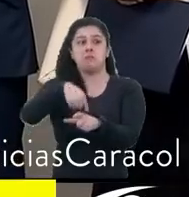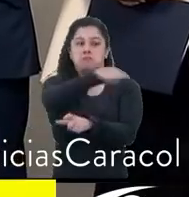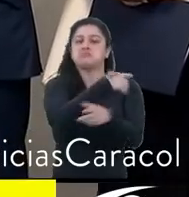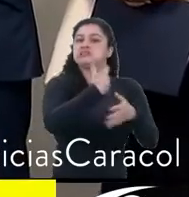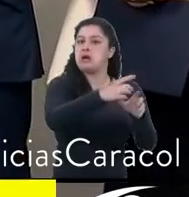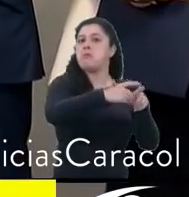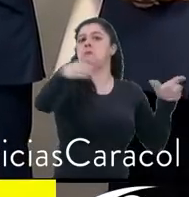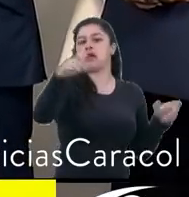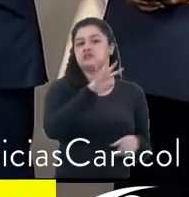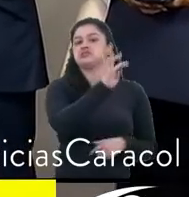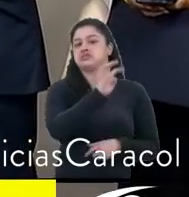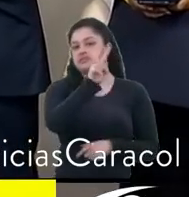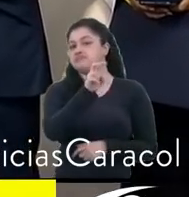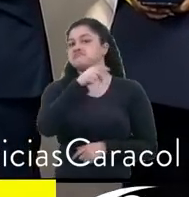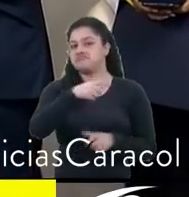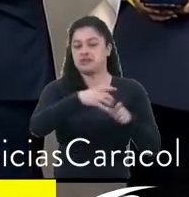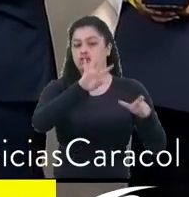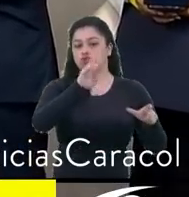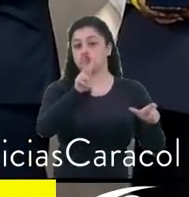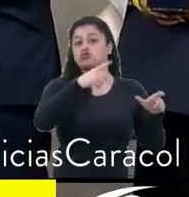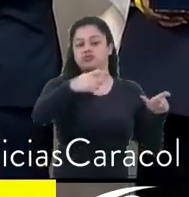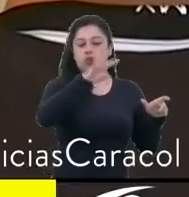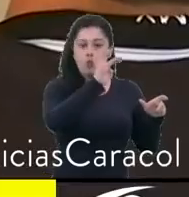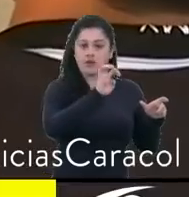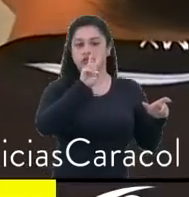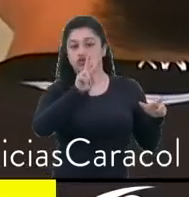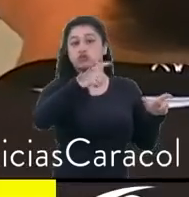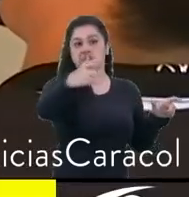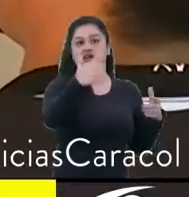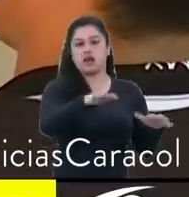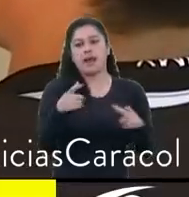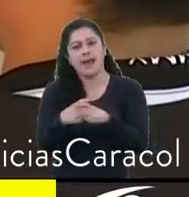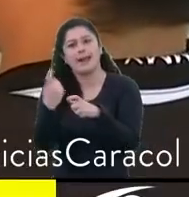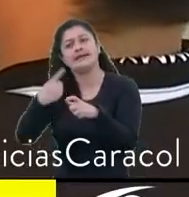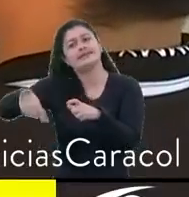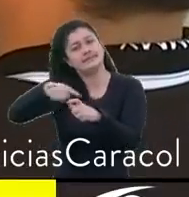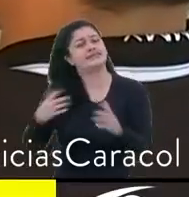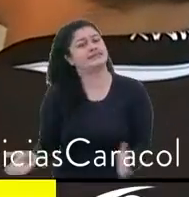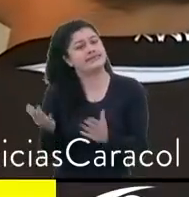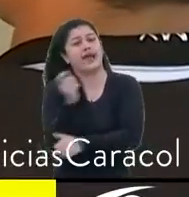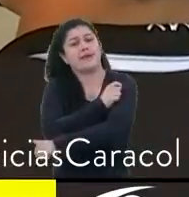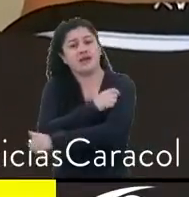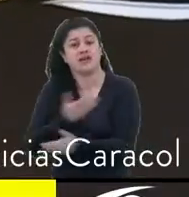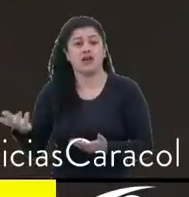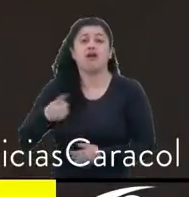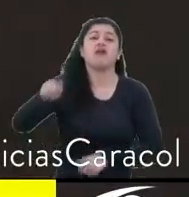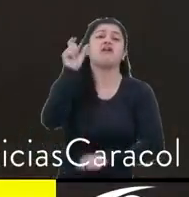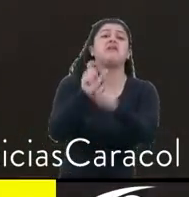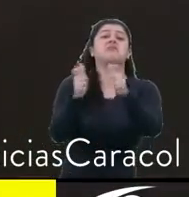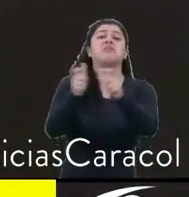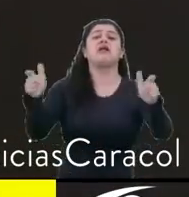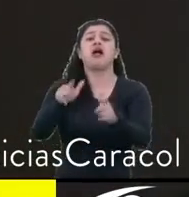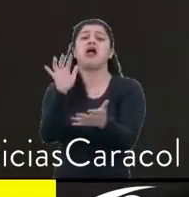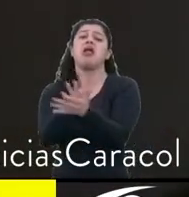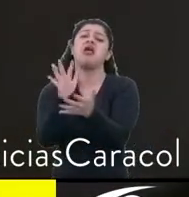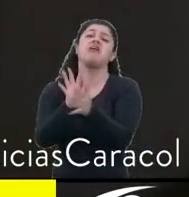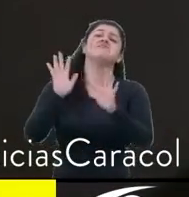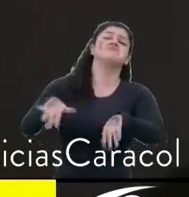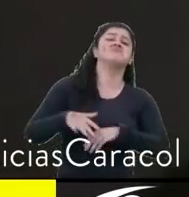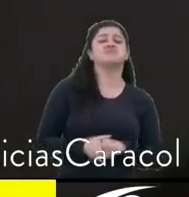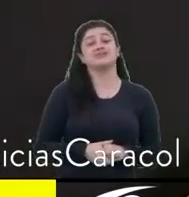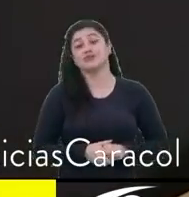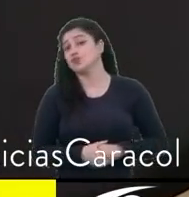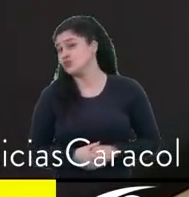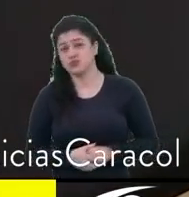dosis. Necesitamos que los colombianos cumplan con su cita, que no se relajen en dejar de cumplir con esa cita. Y, por